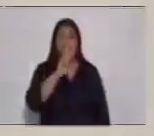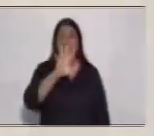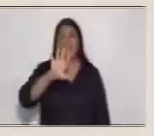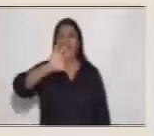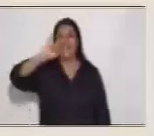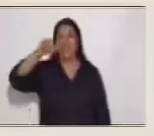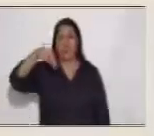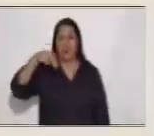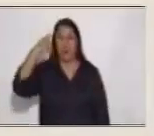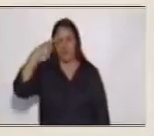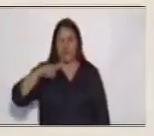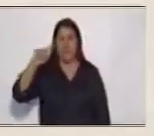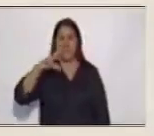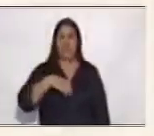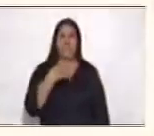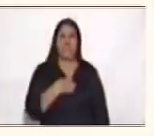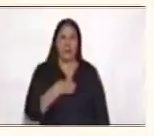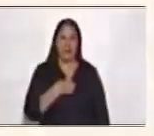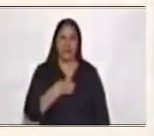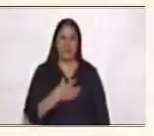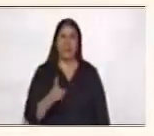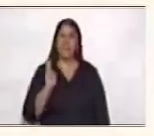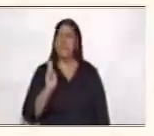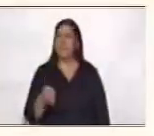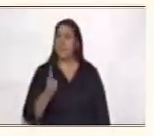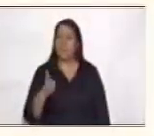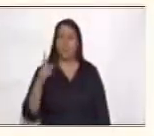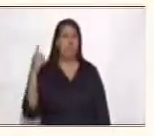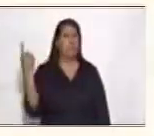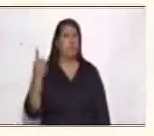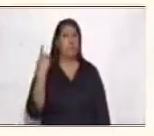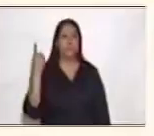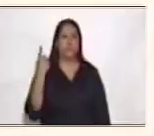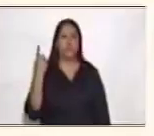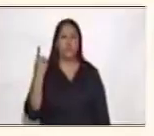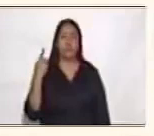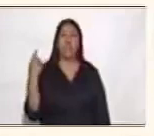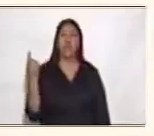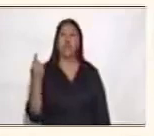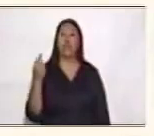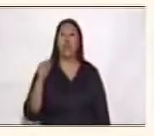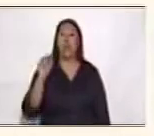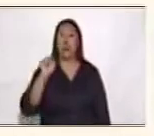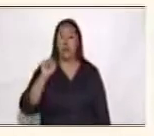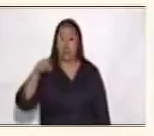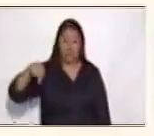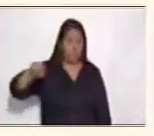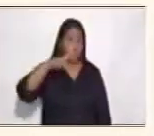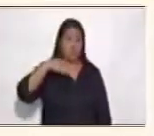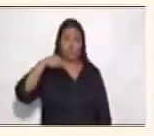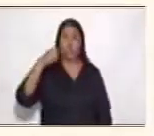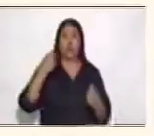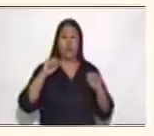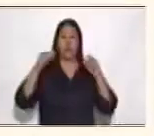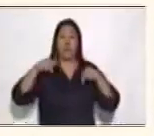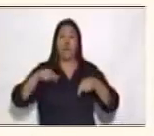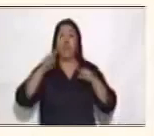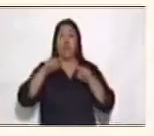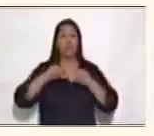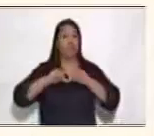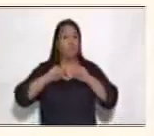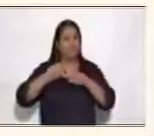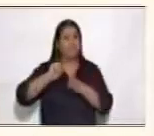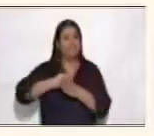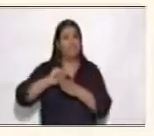celebrando el Día del Maestro. Siempre es importante que todo lo que nosotros hagamos acá tú lo sigas practicando con la ayuda